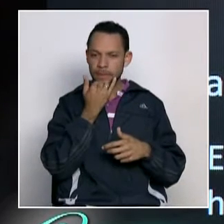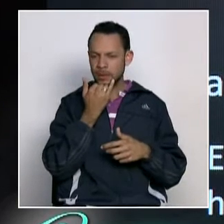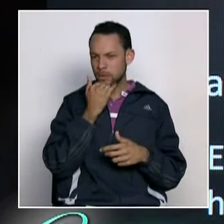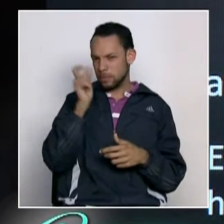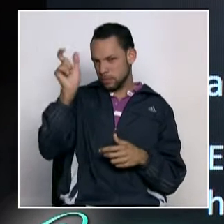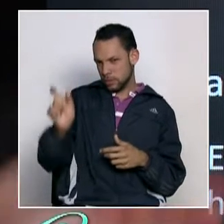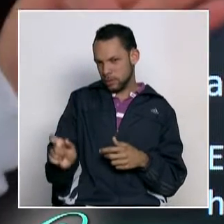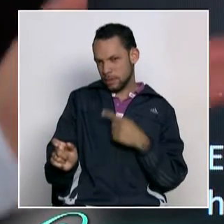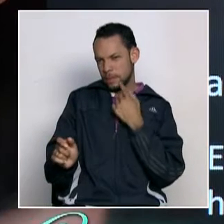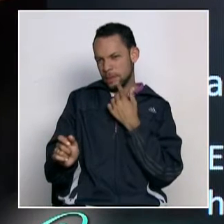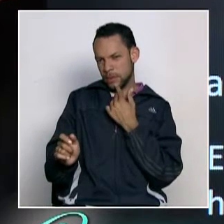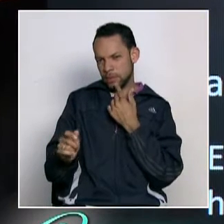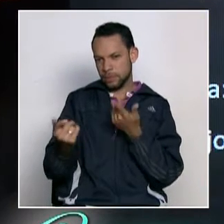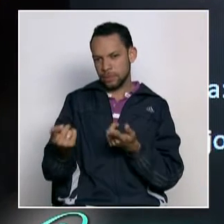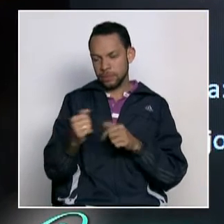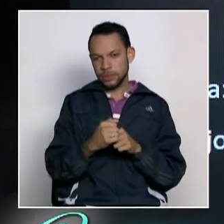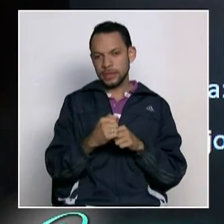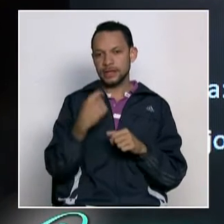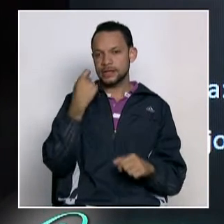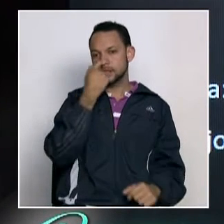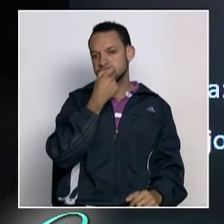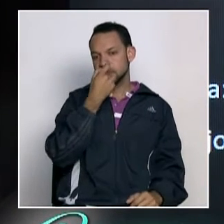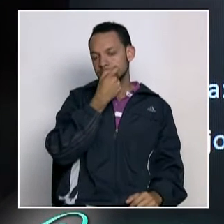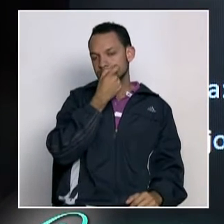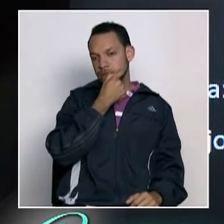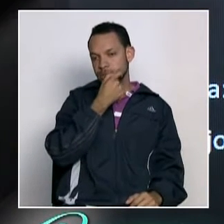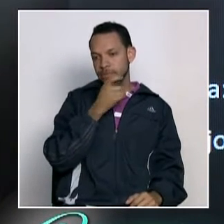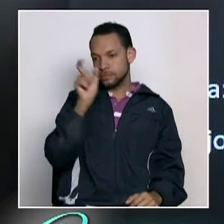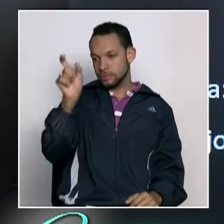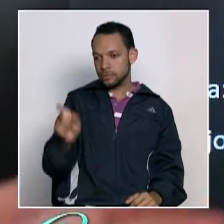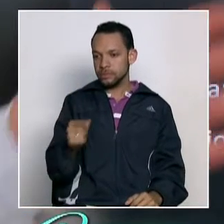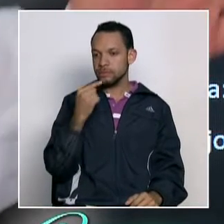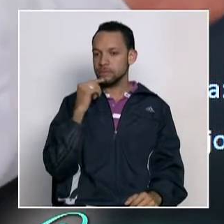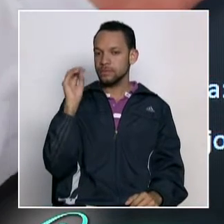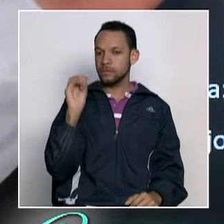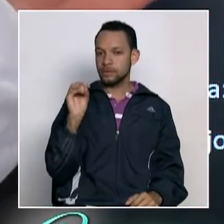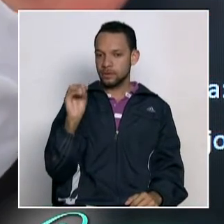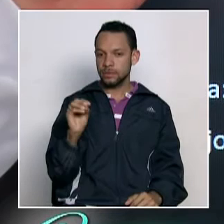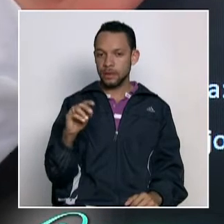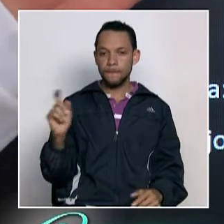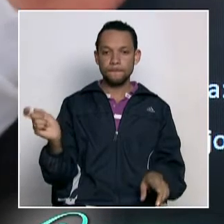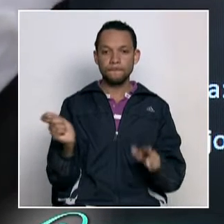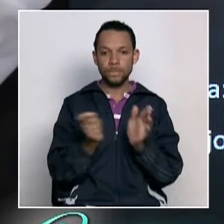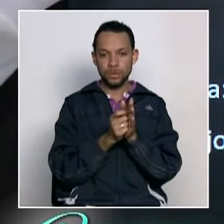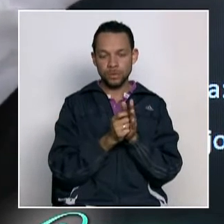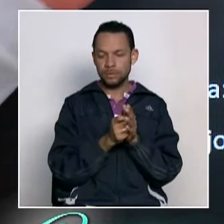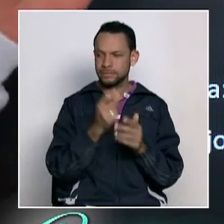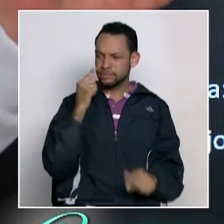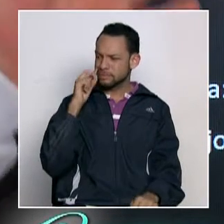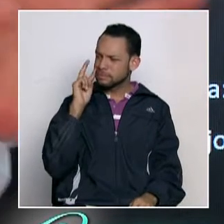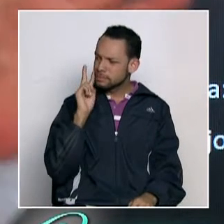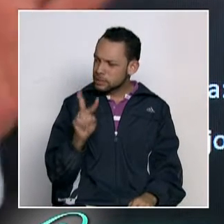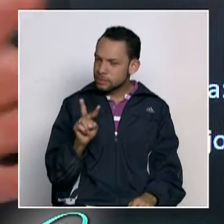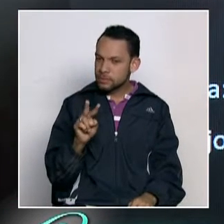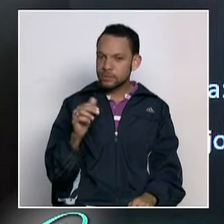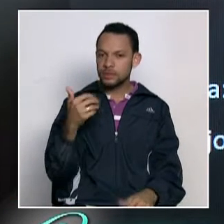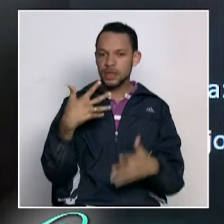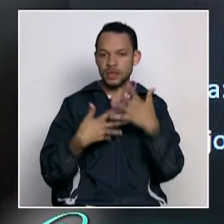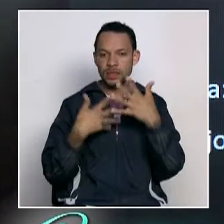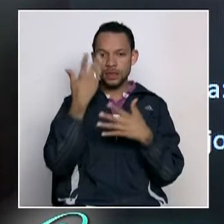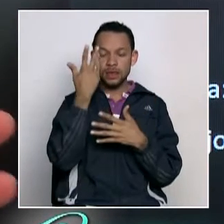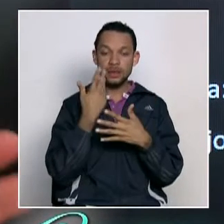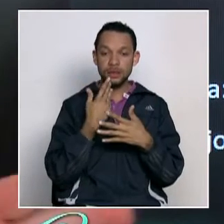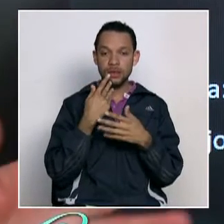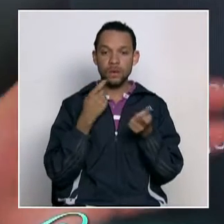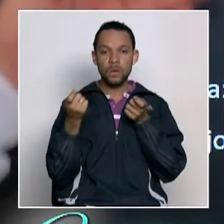curioso. Aquí está la premedicación que nosotros le hicimos a la paciente, pero yo sé que esto no lo van a ver muy bien, pero a los 10 días le hicimos el